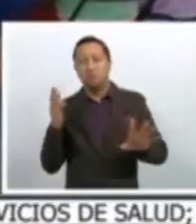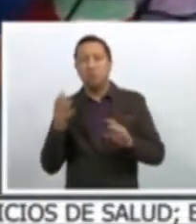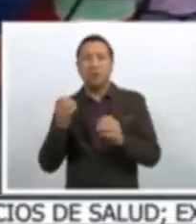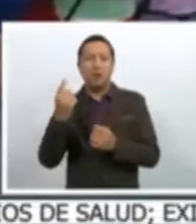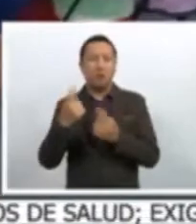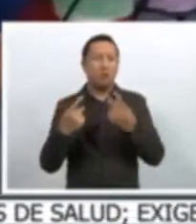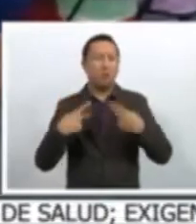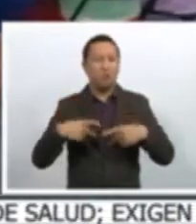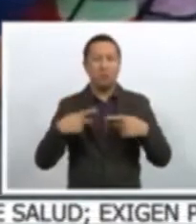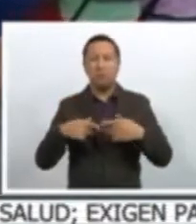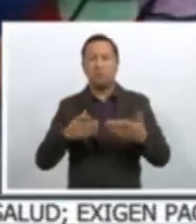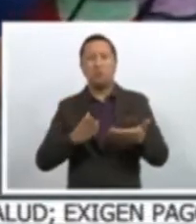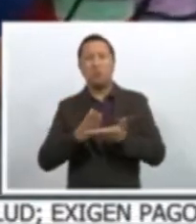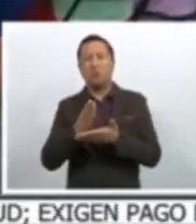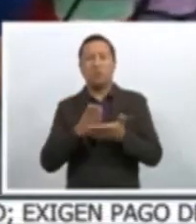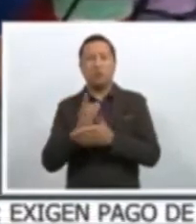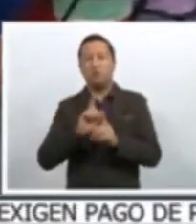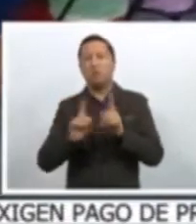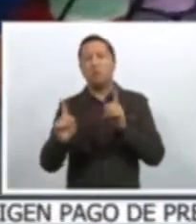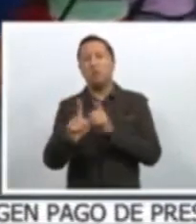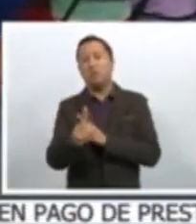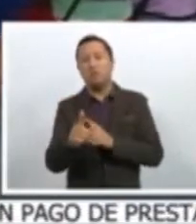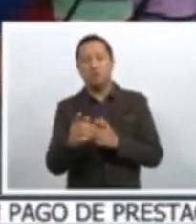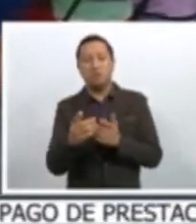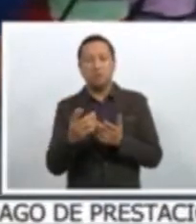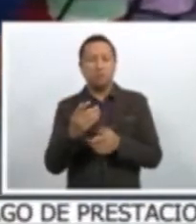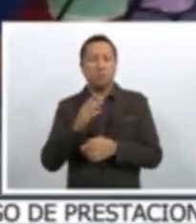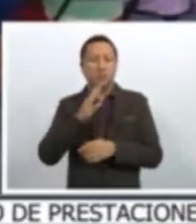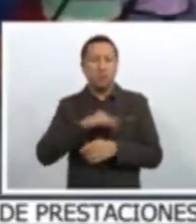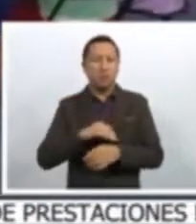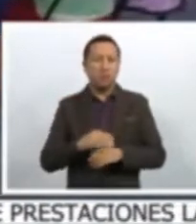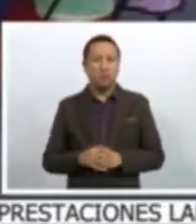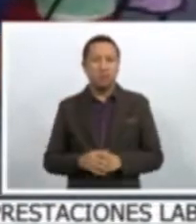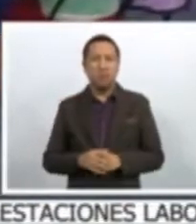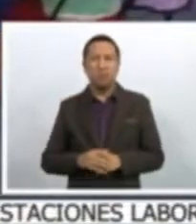más pronto. Pero no está bien, no está bien